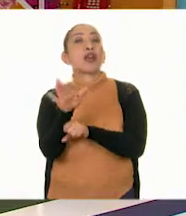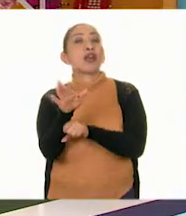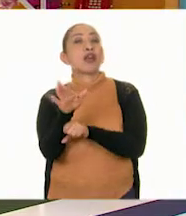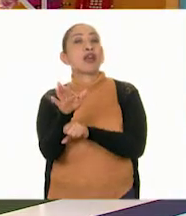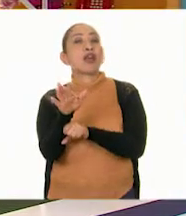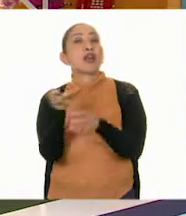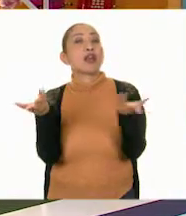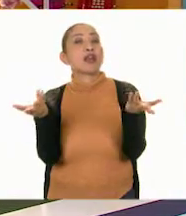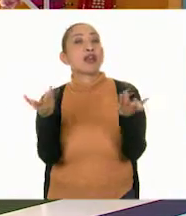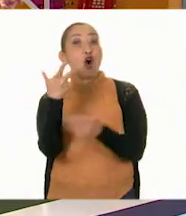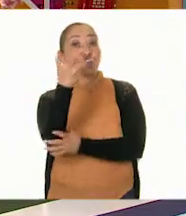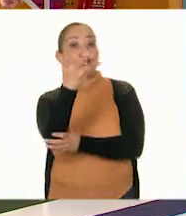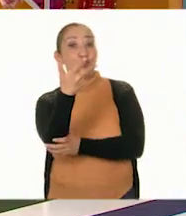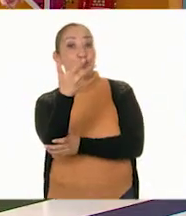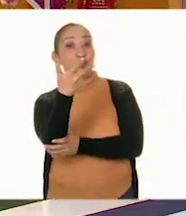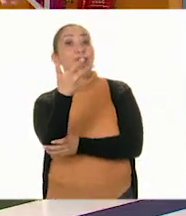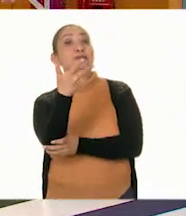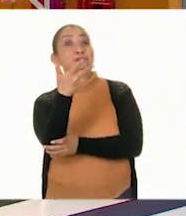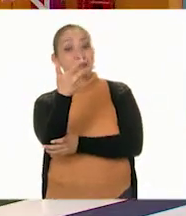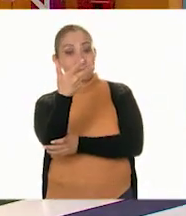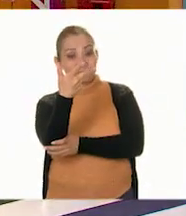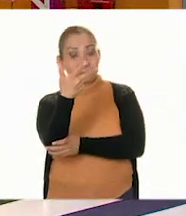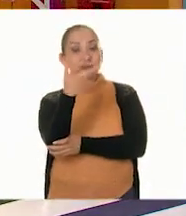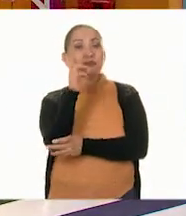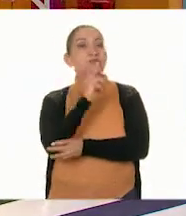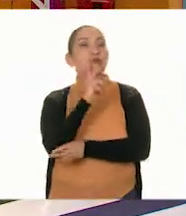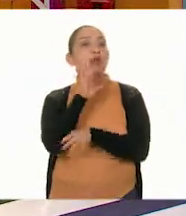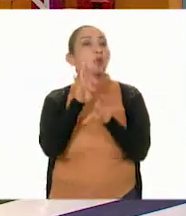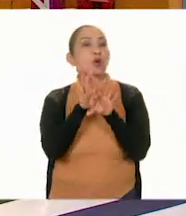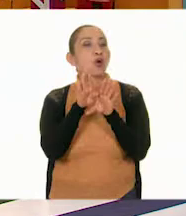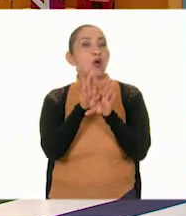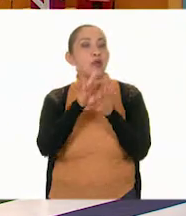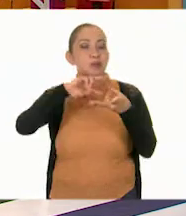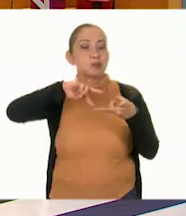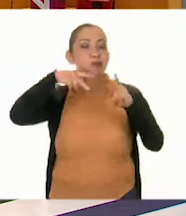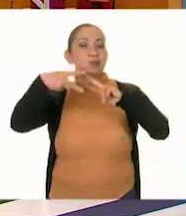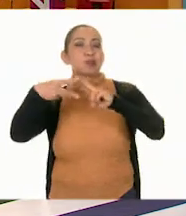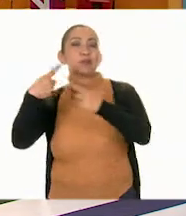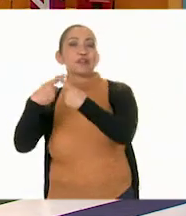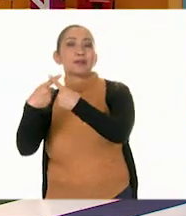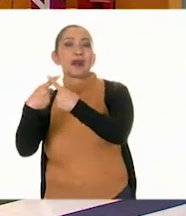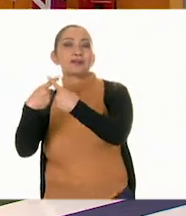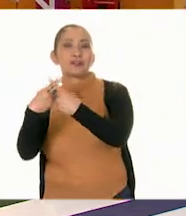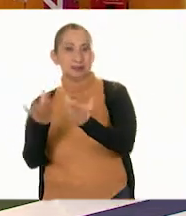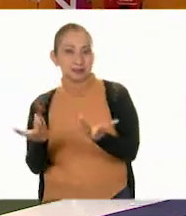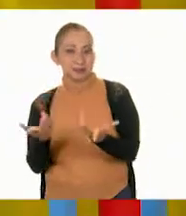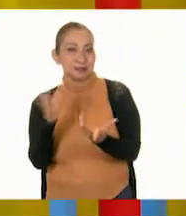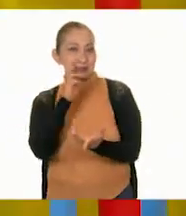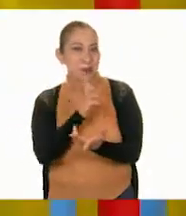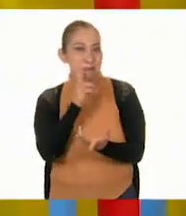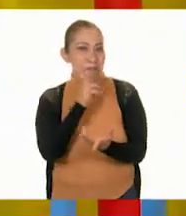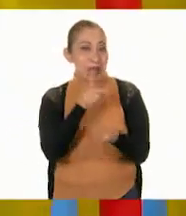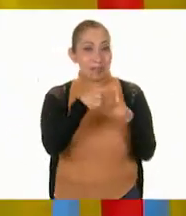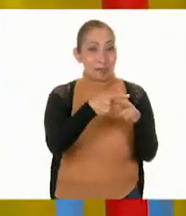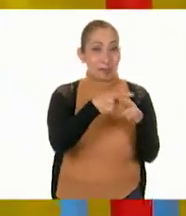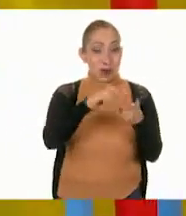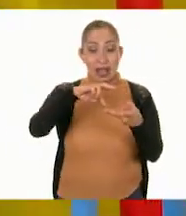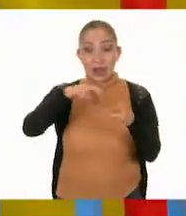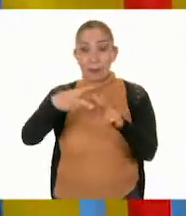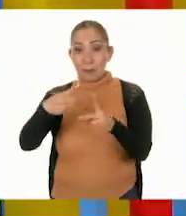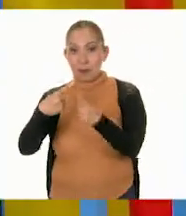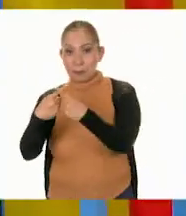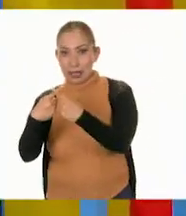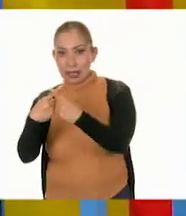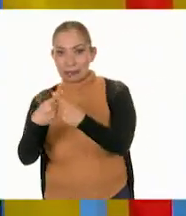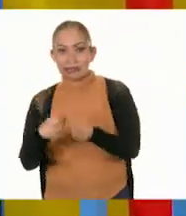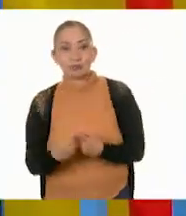Exacto, a 8. ¡Órale! Y podemos comprobarlo... por medio de la multiplicación, ¿cómo sería la comprobación, Alexia? La comprobación sería